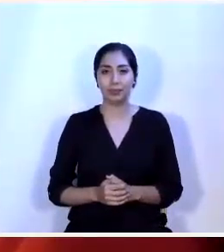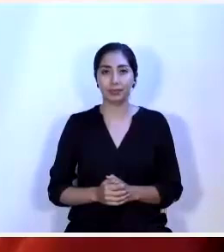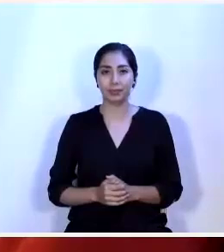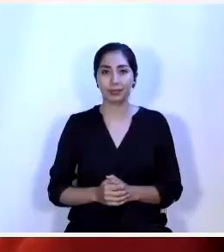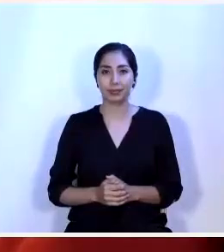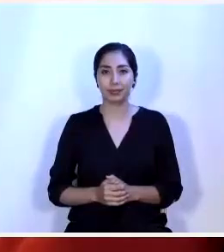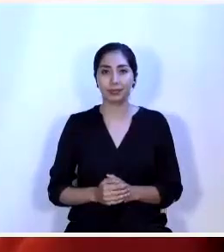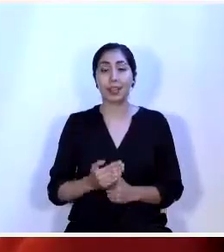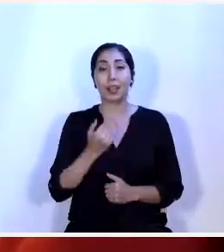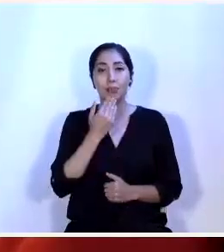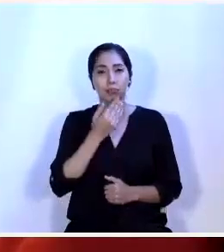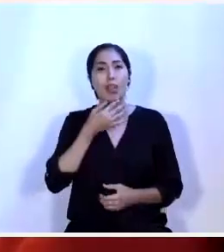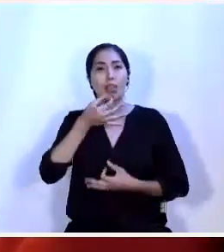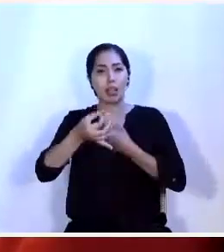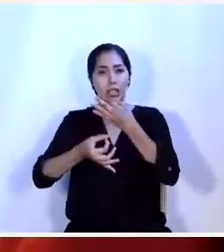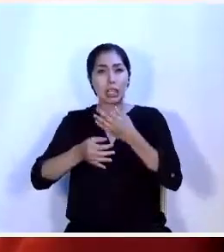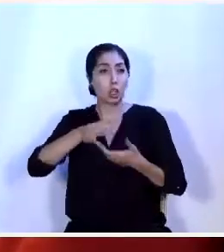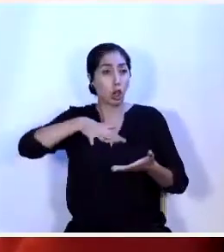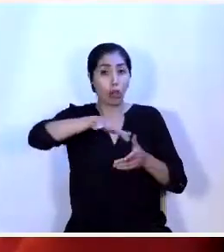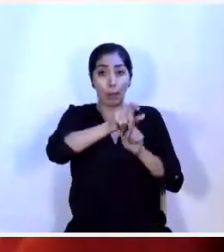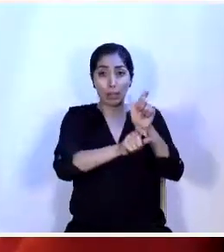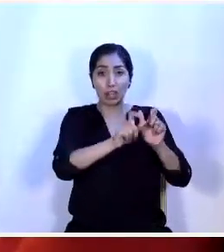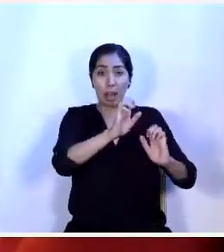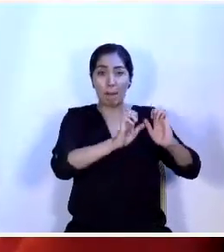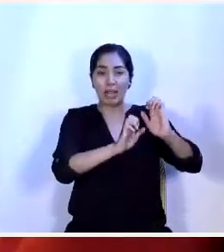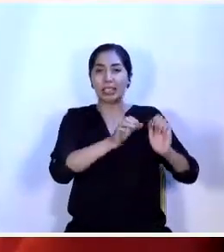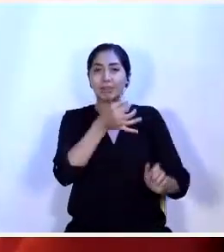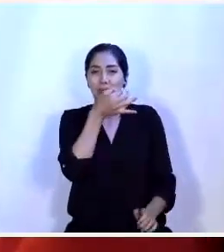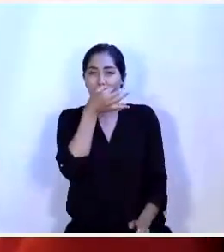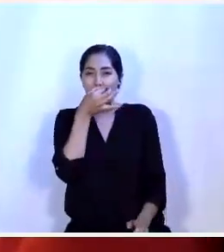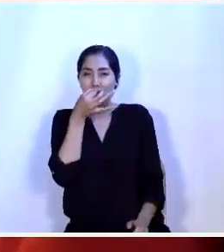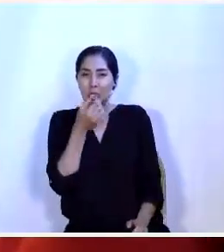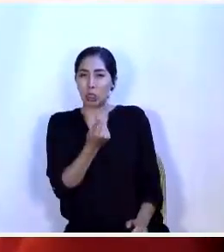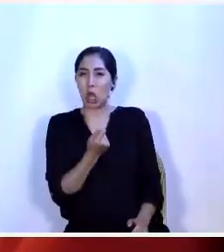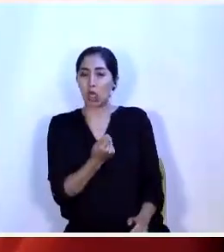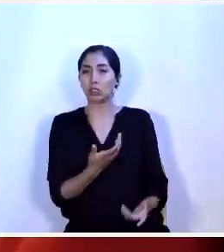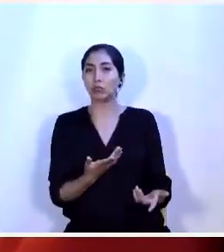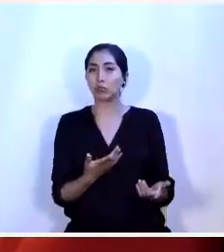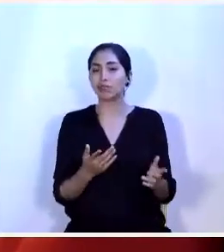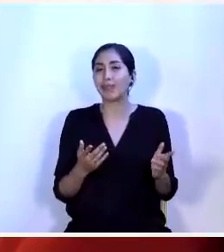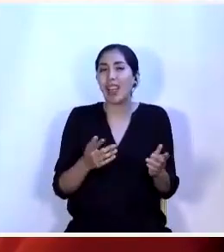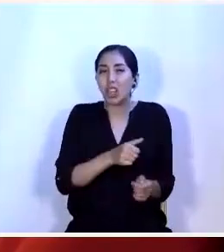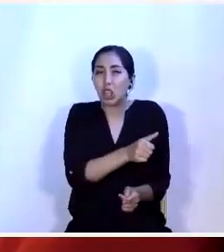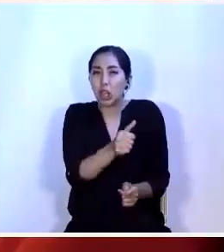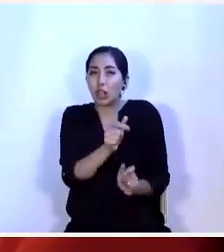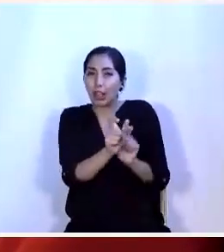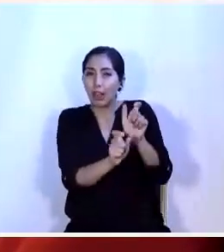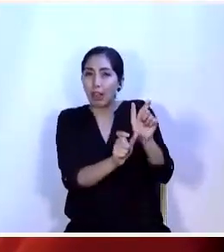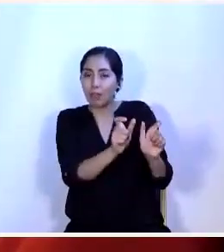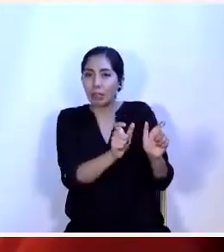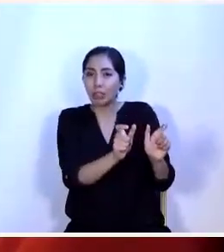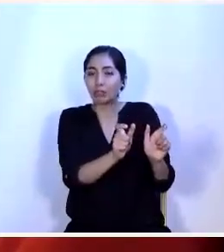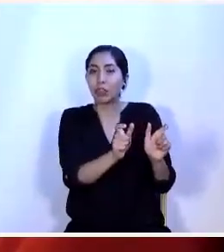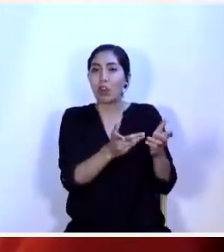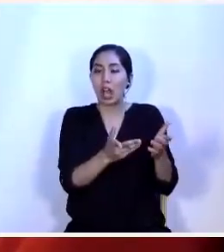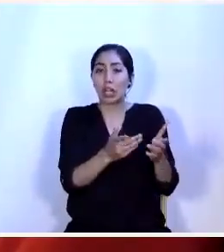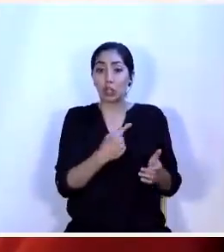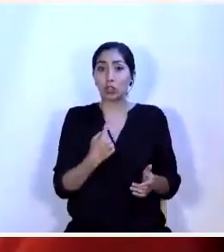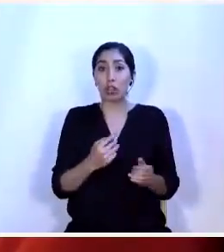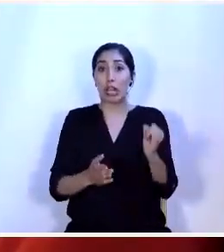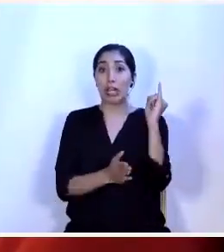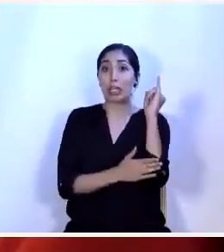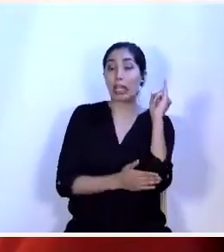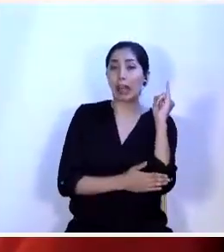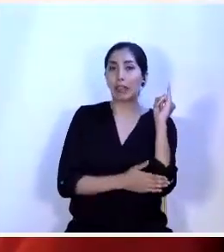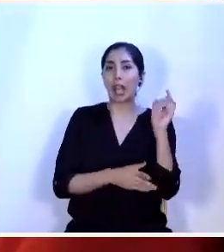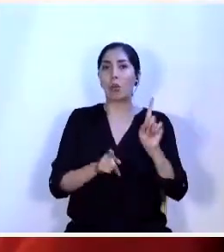decir de que todos los empresarios son avaros y ambiciosos, que todas las personas que somos de izquierda